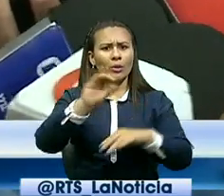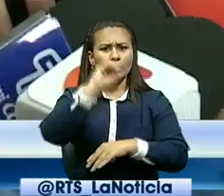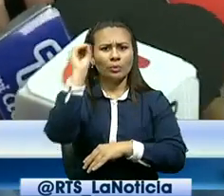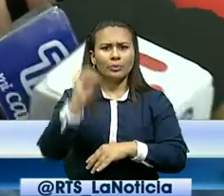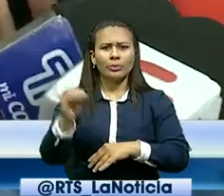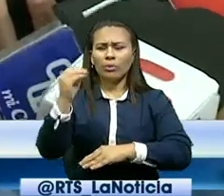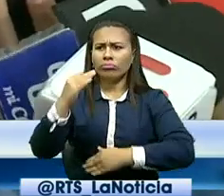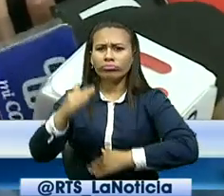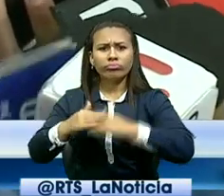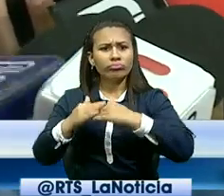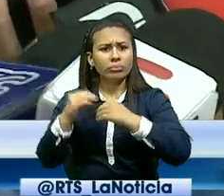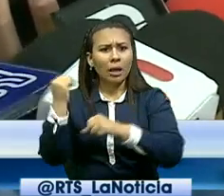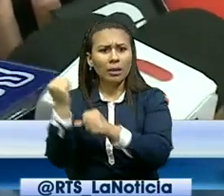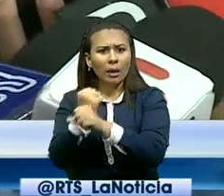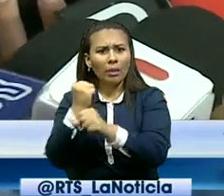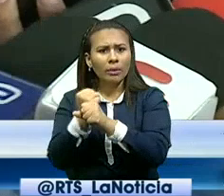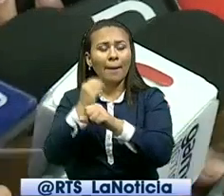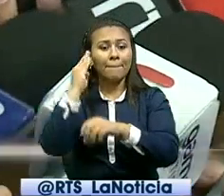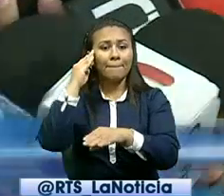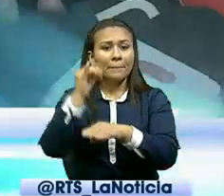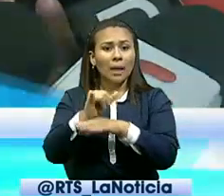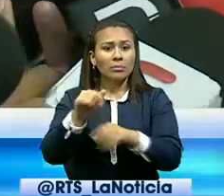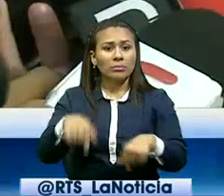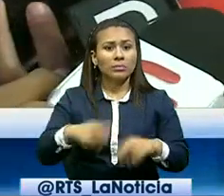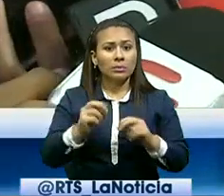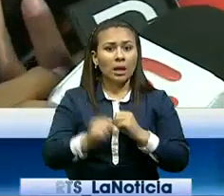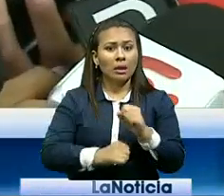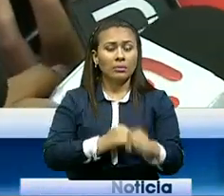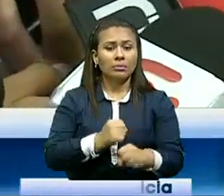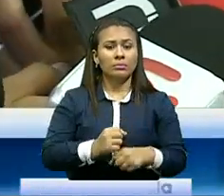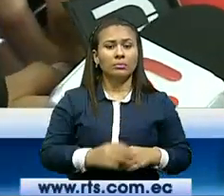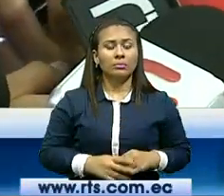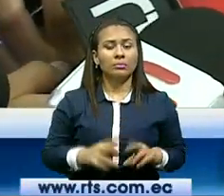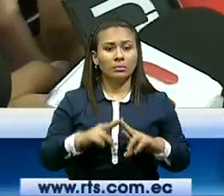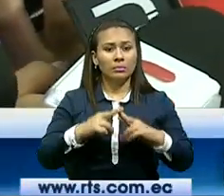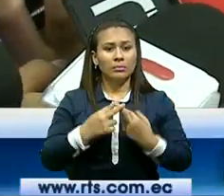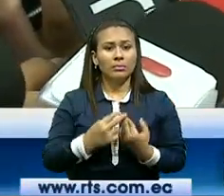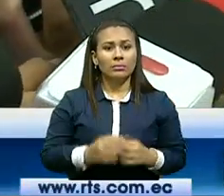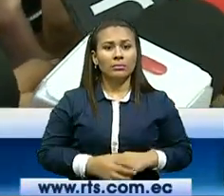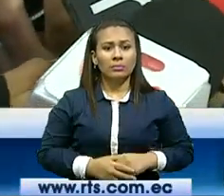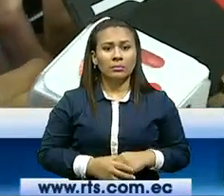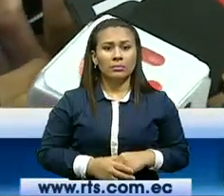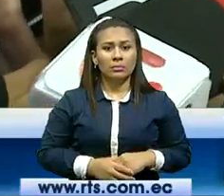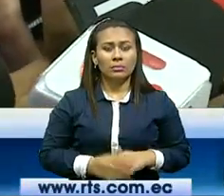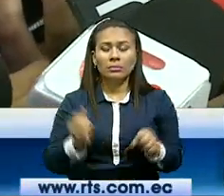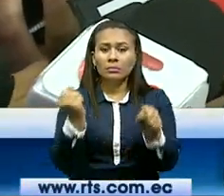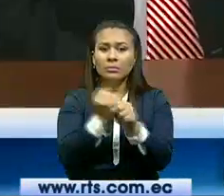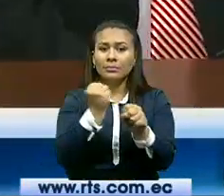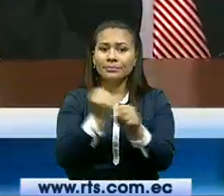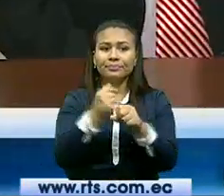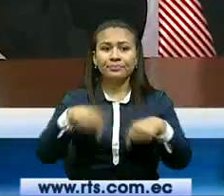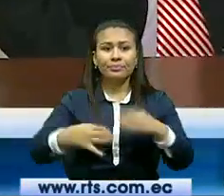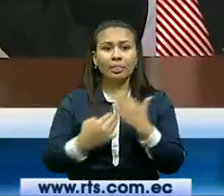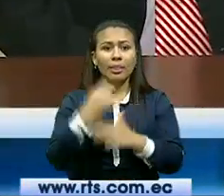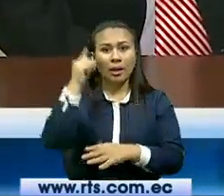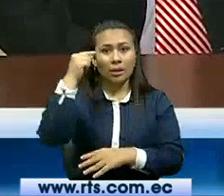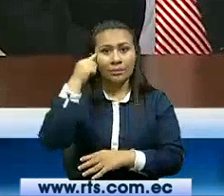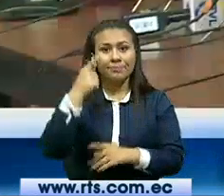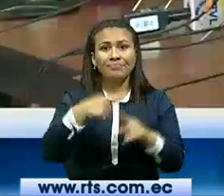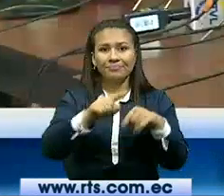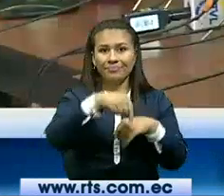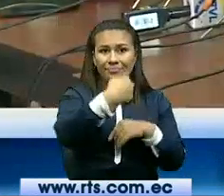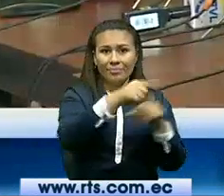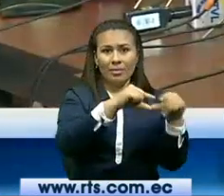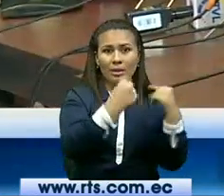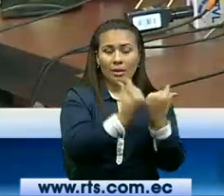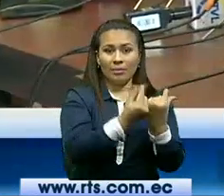capacidad hasta mayo de este año, antes de el inicio de gestión del nuevo gobierno. Mientras tanto, en la oposición